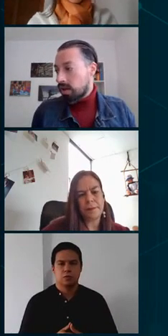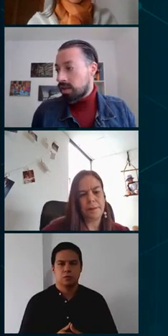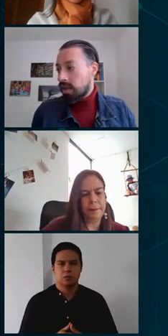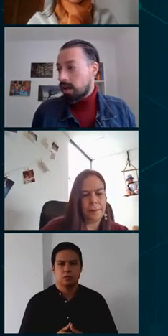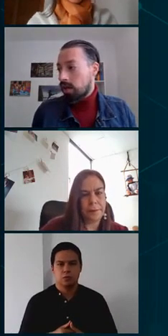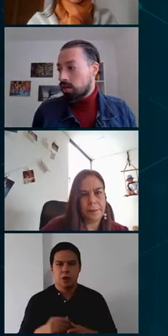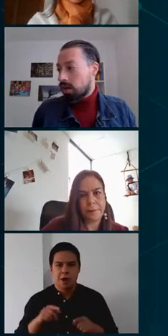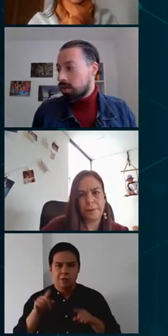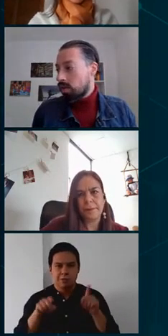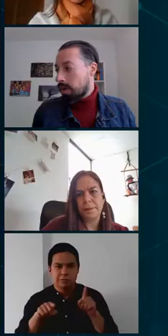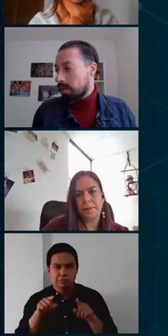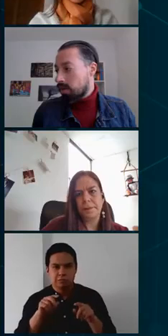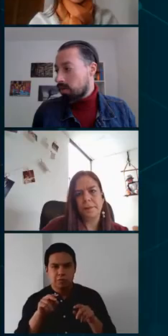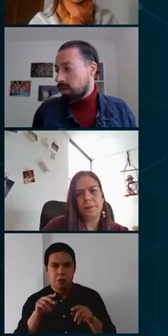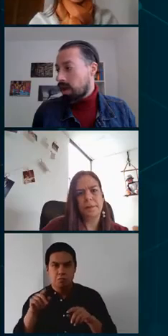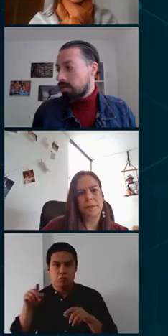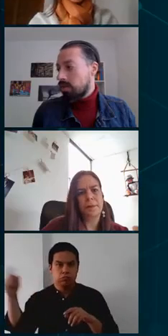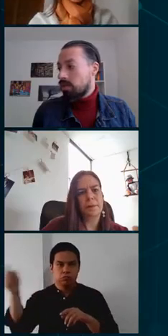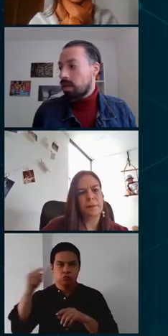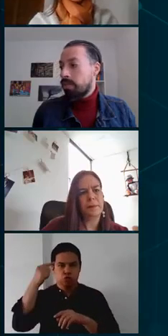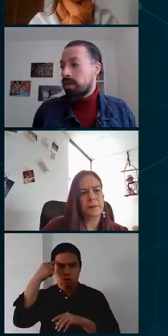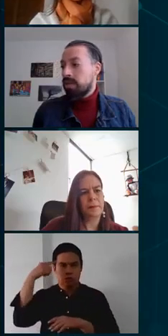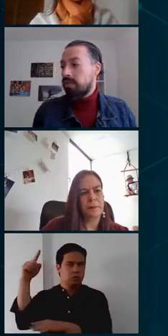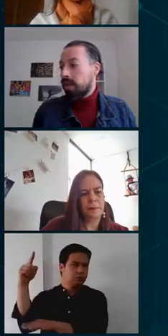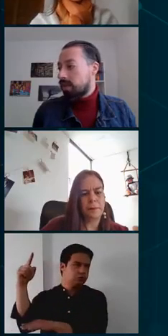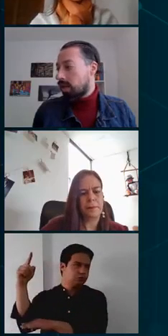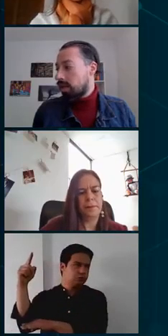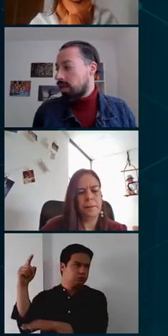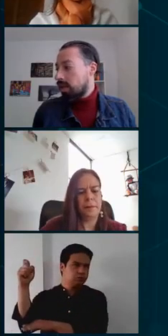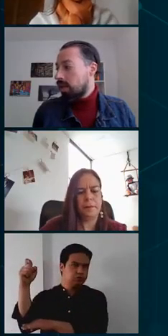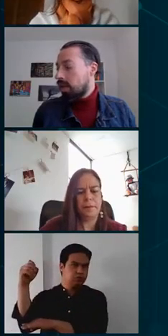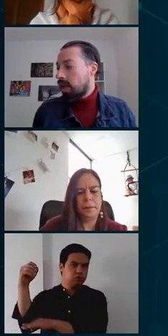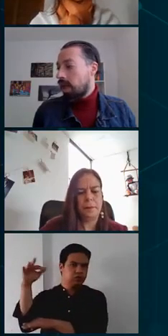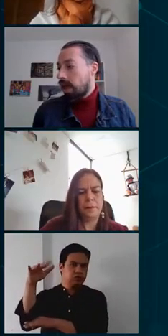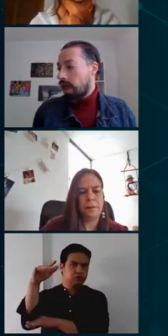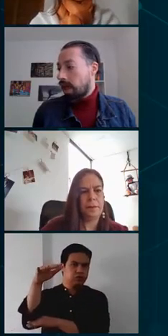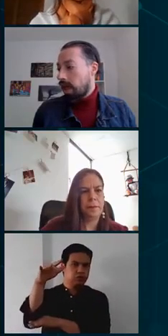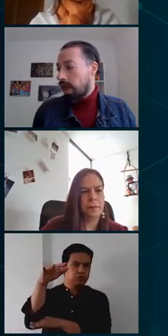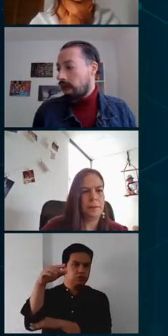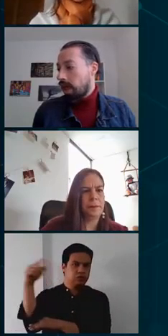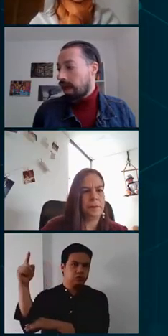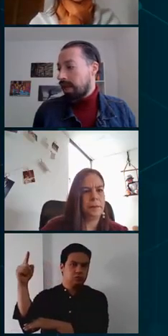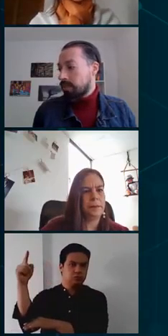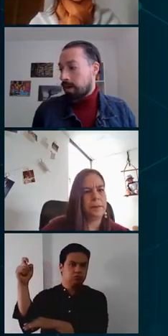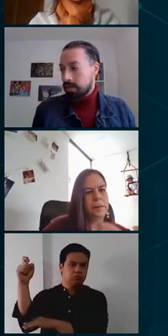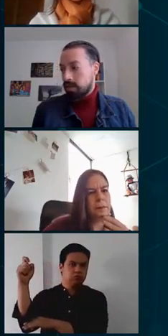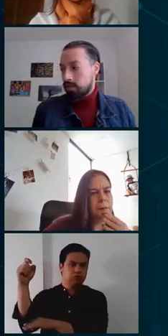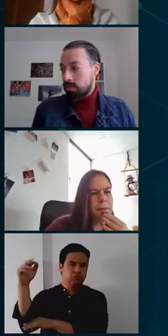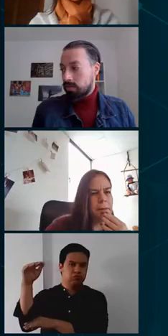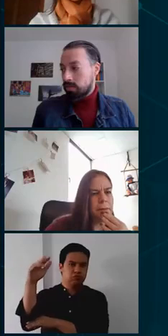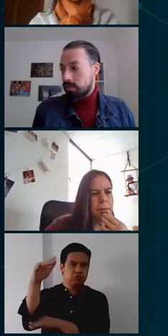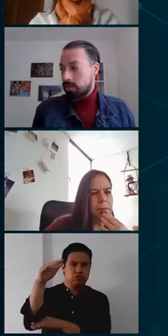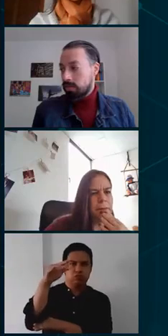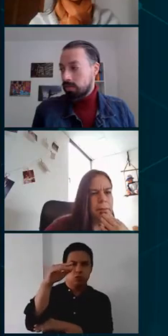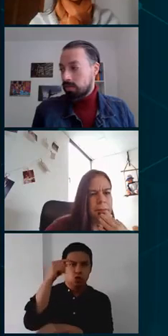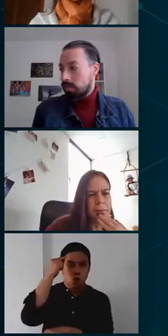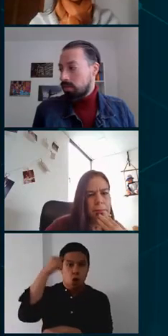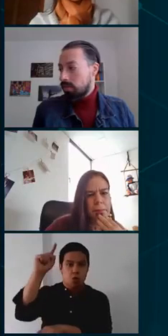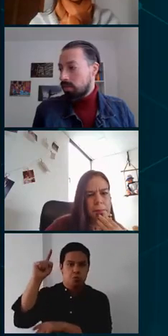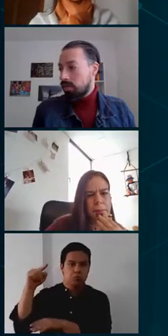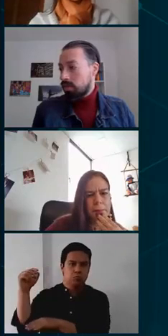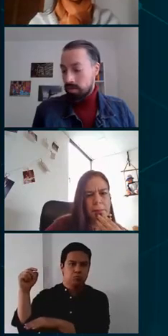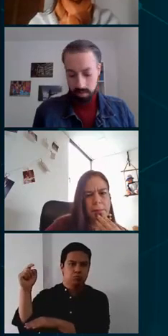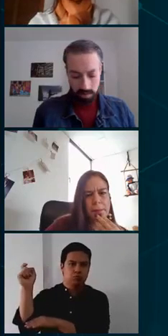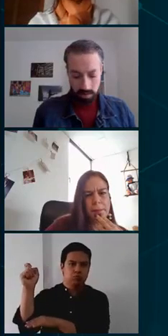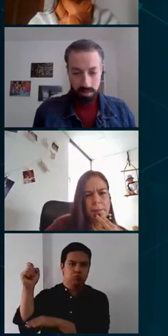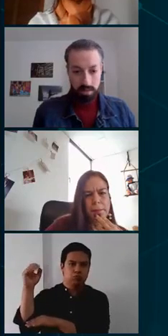Uh-huh. El restaurante tiene aerosoles automáticos y cada cierto tiempo desinfectan el espacio.